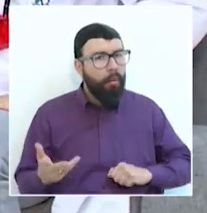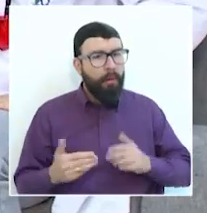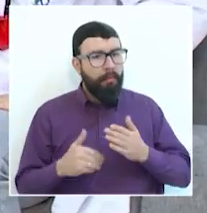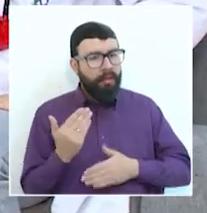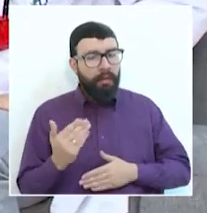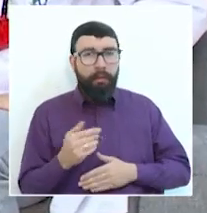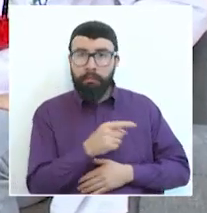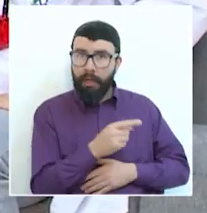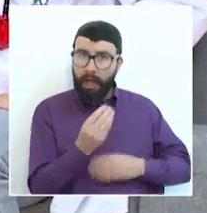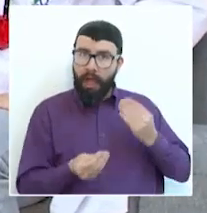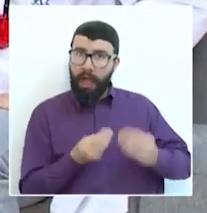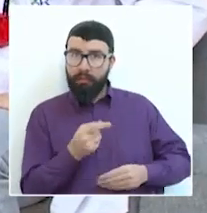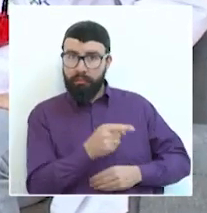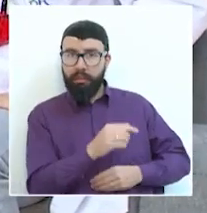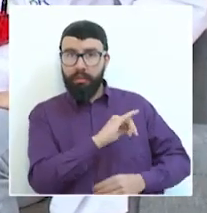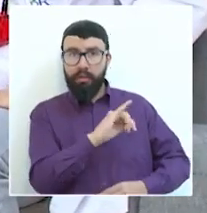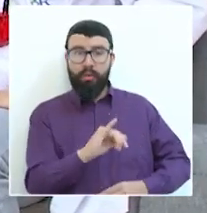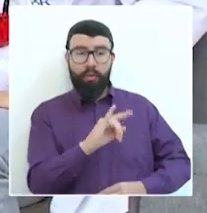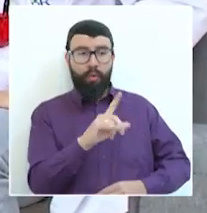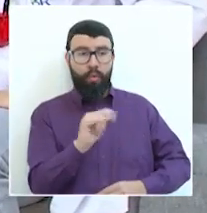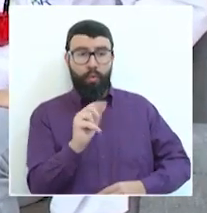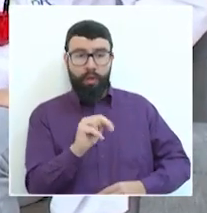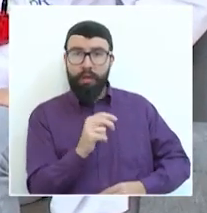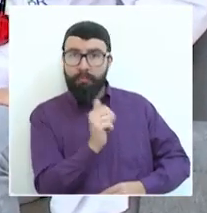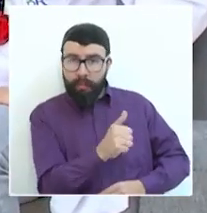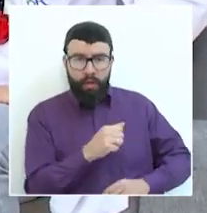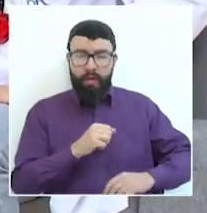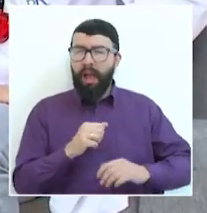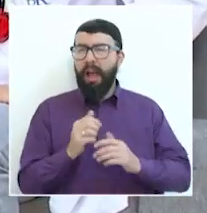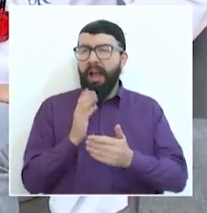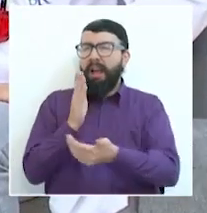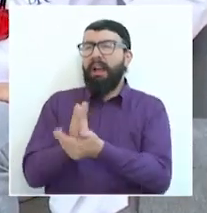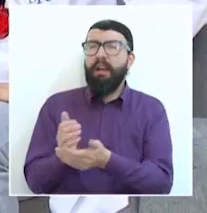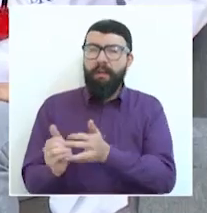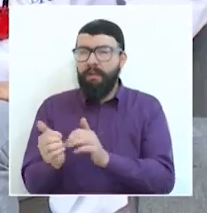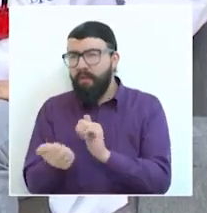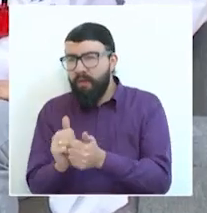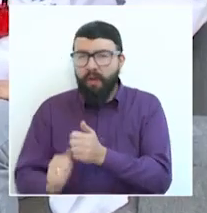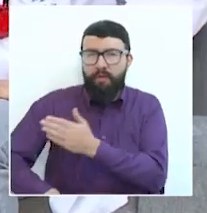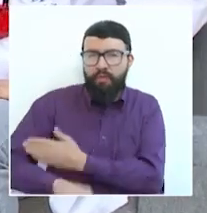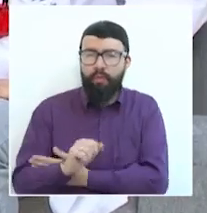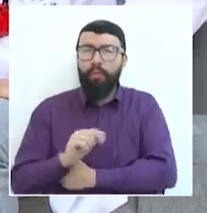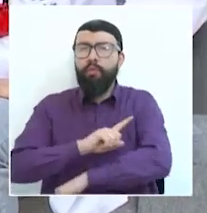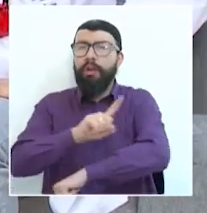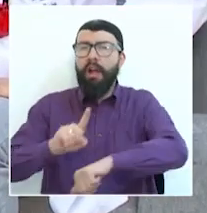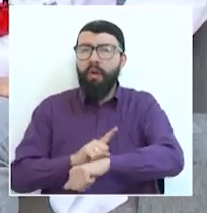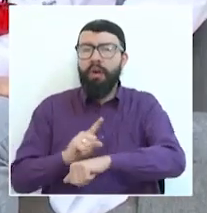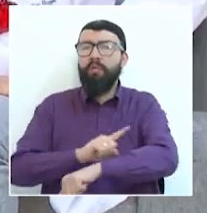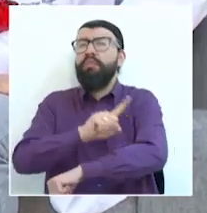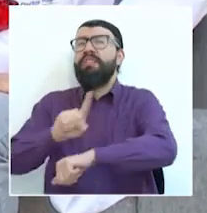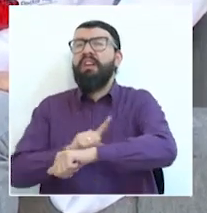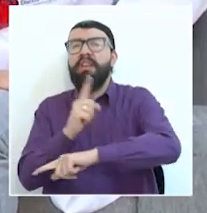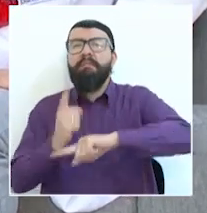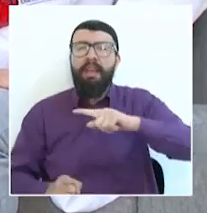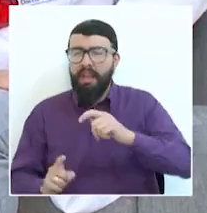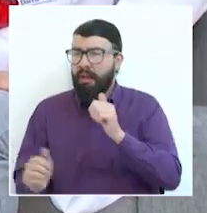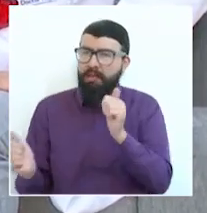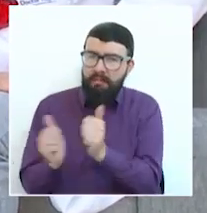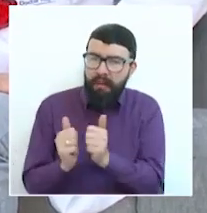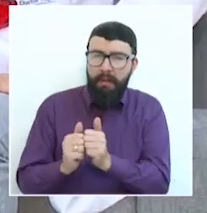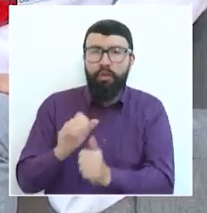que lo que está haciendo Julián Pineda de irse a jugar un partido de fútbol hora y media cada 8 días con su hijo está